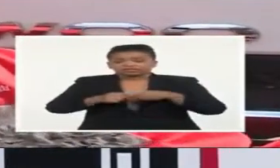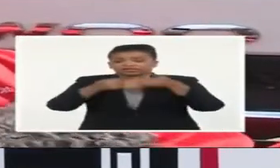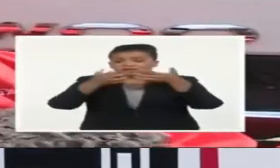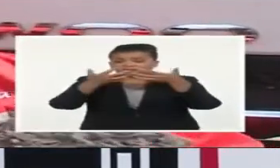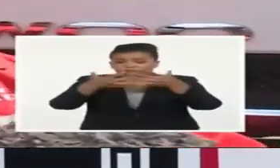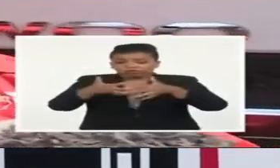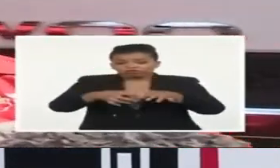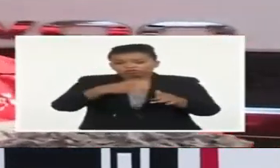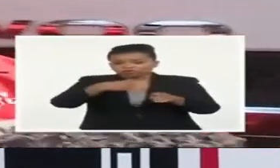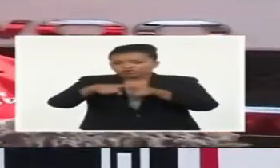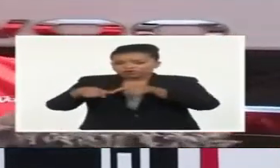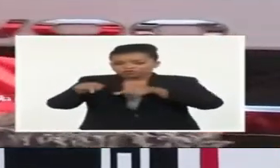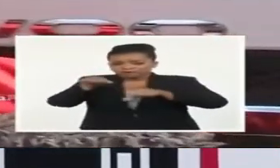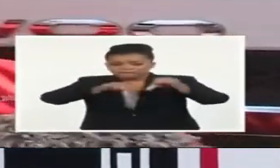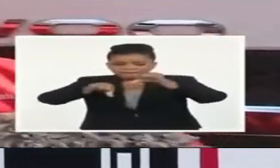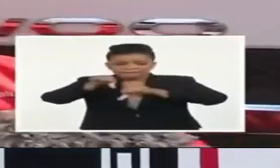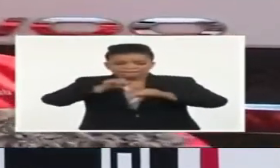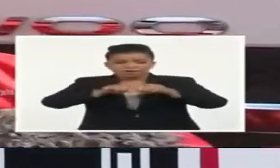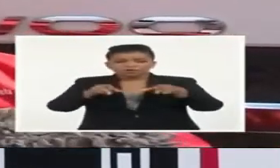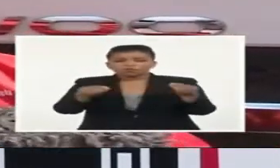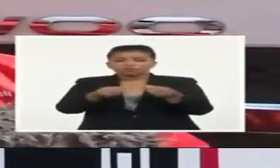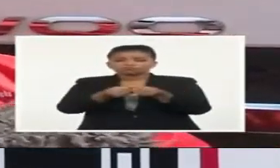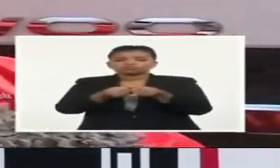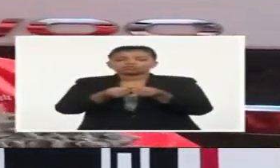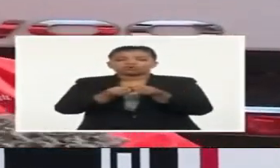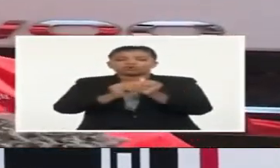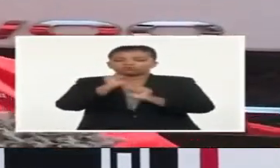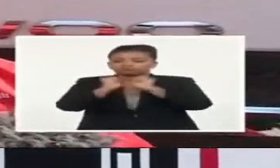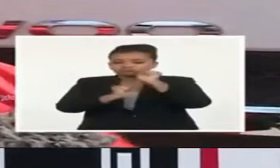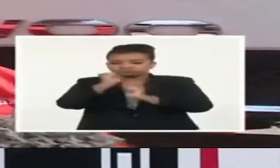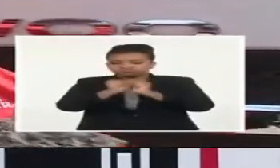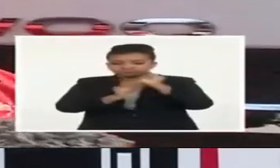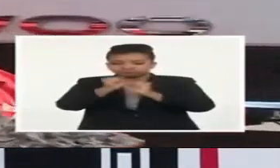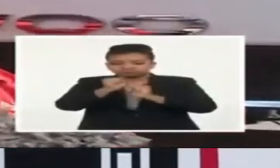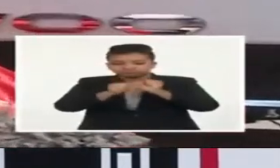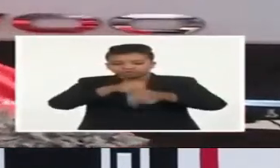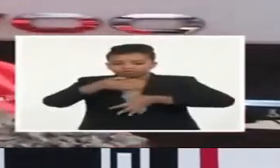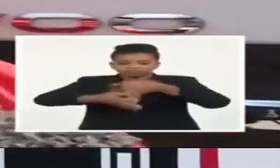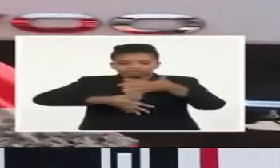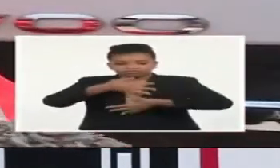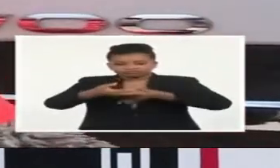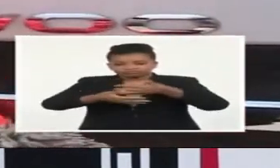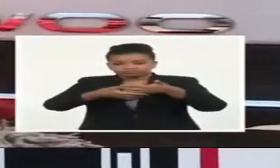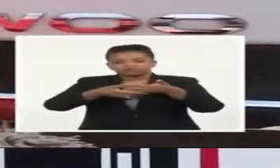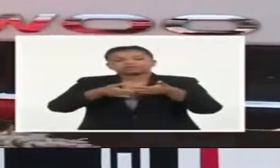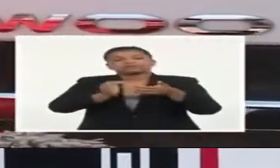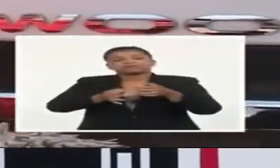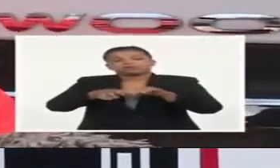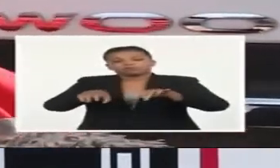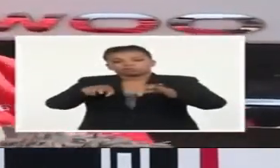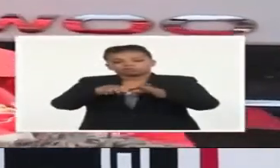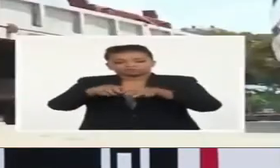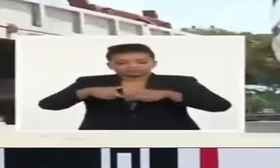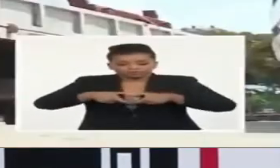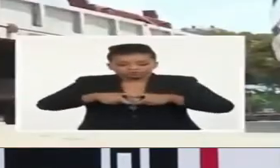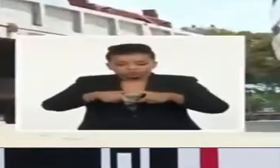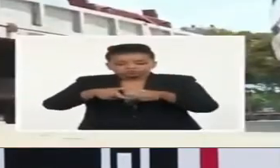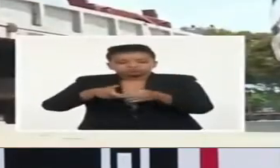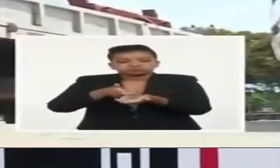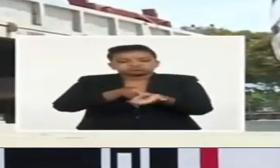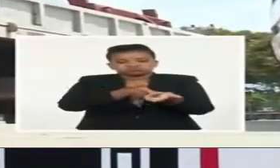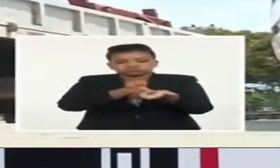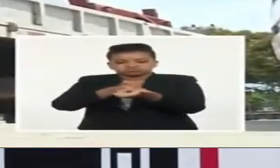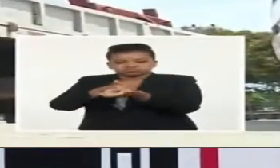restantes para que se queme, porque tampoco tenía la espuma que tiene que tener